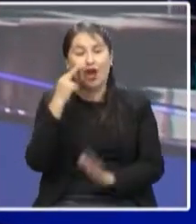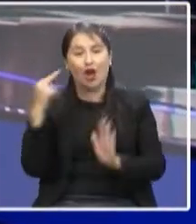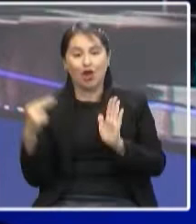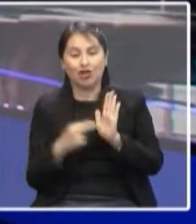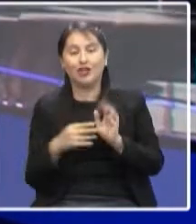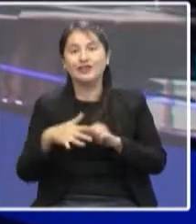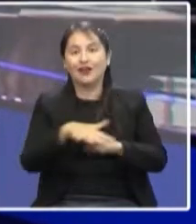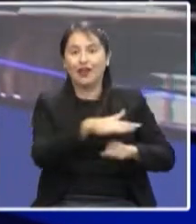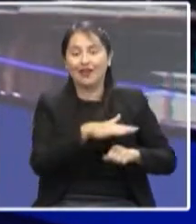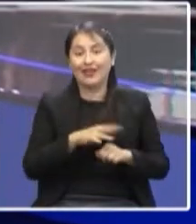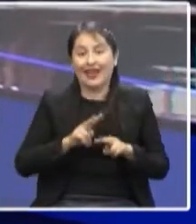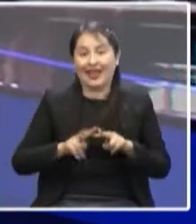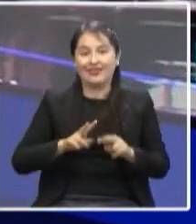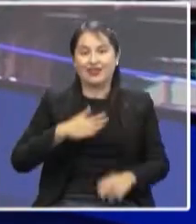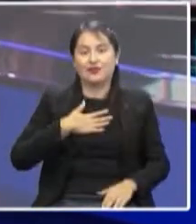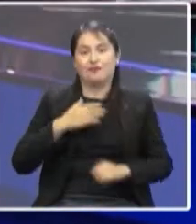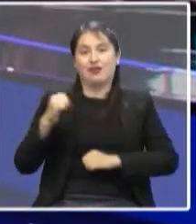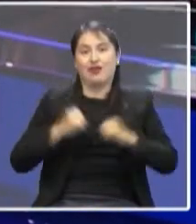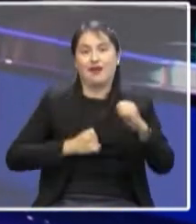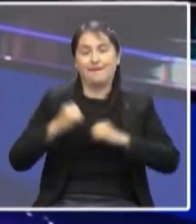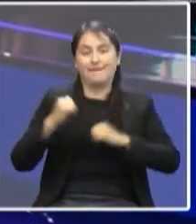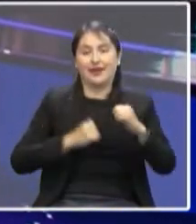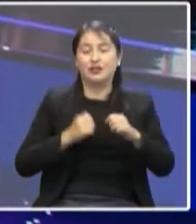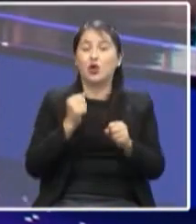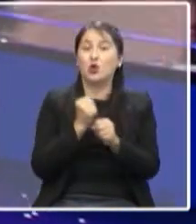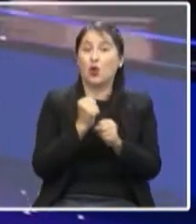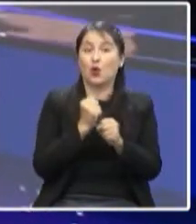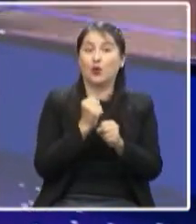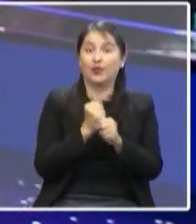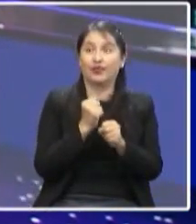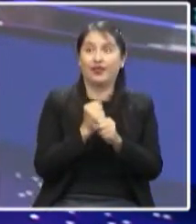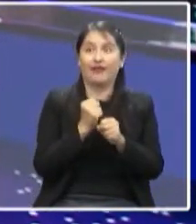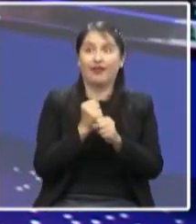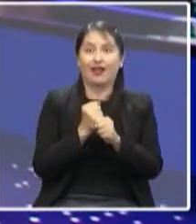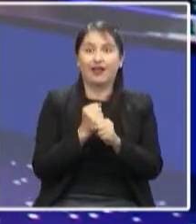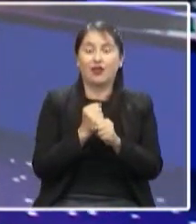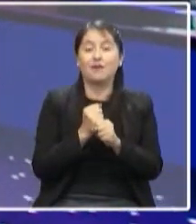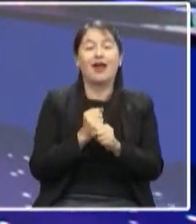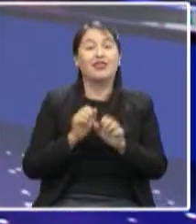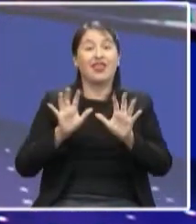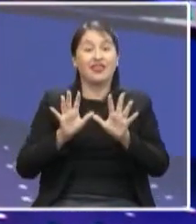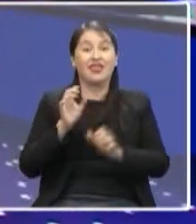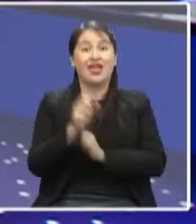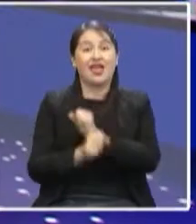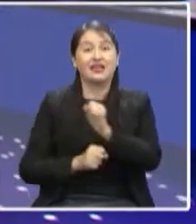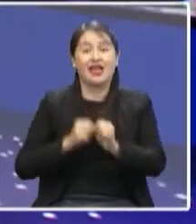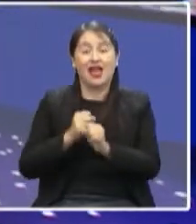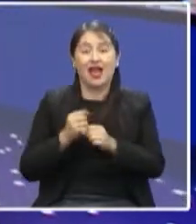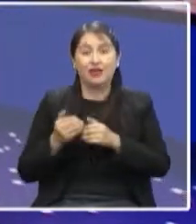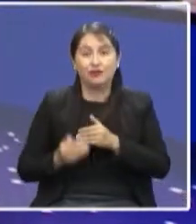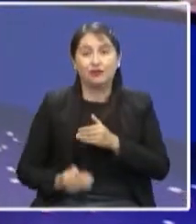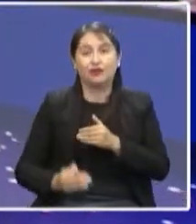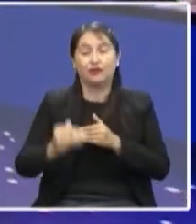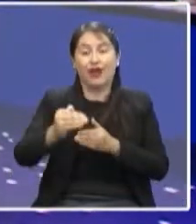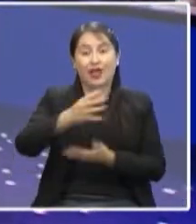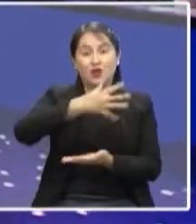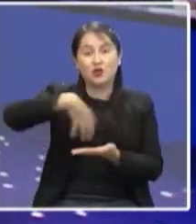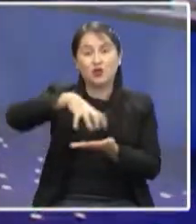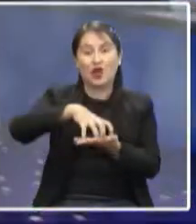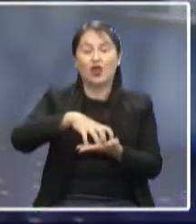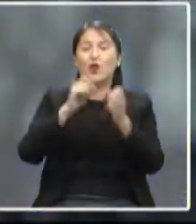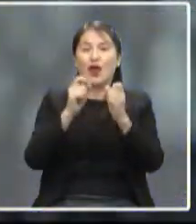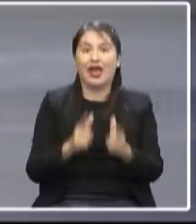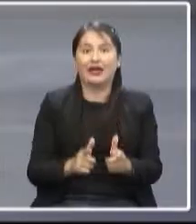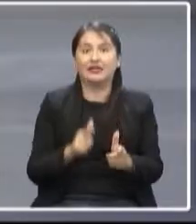compañía y ha sido un trabajo de más de 10 años porque, como decimos en Silicon Valley, un éxito de la noche a la